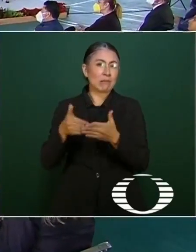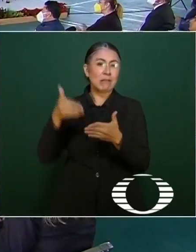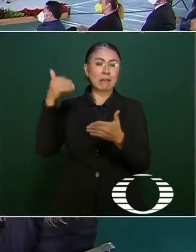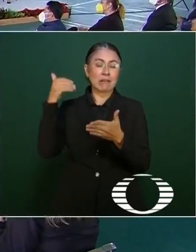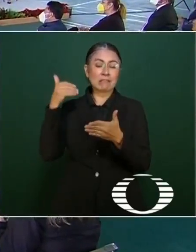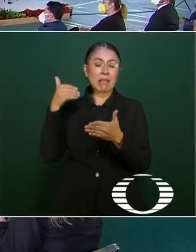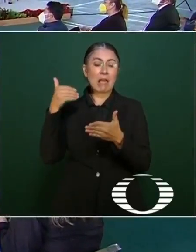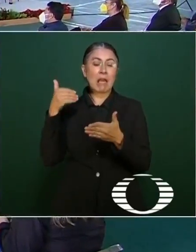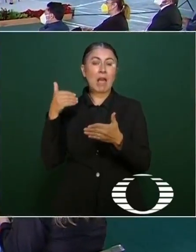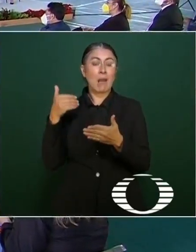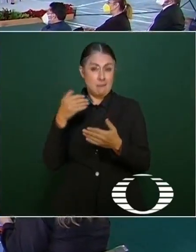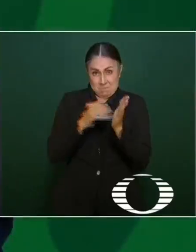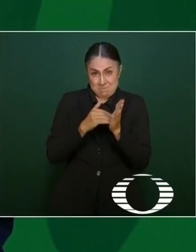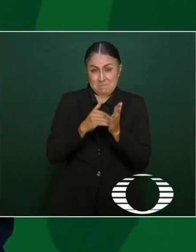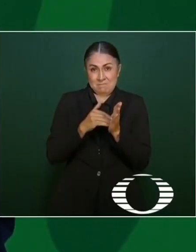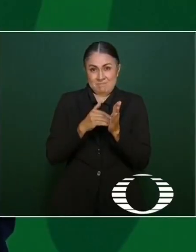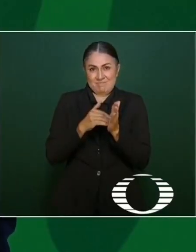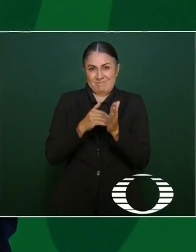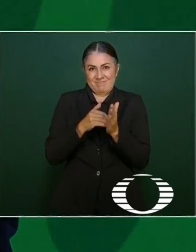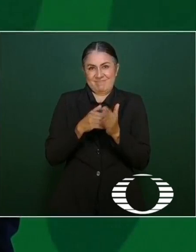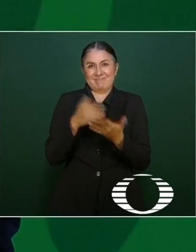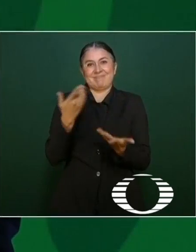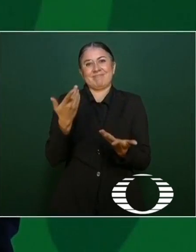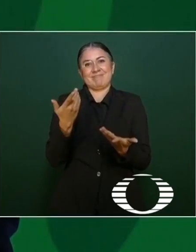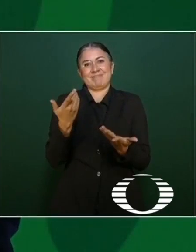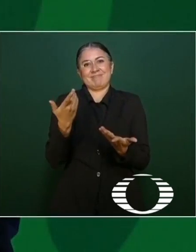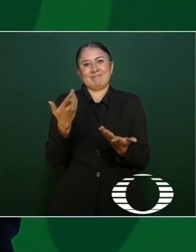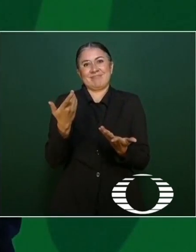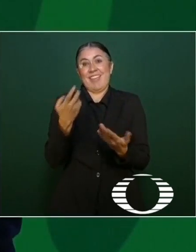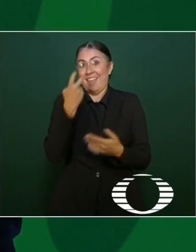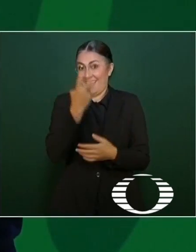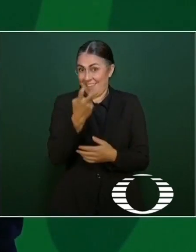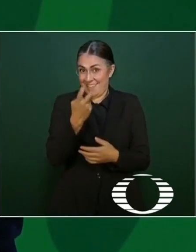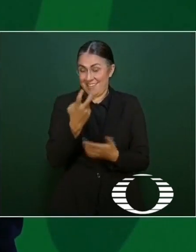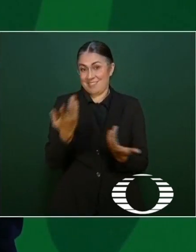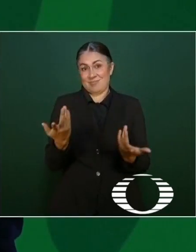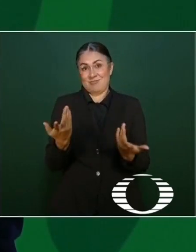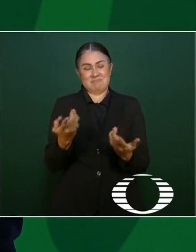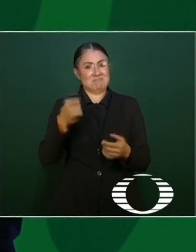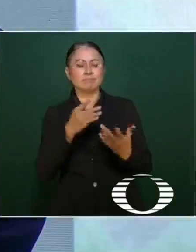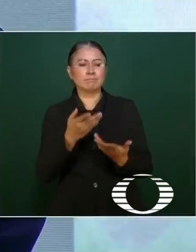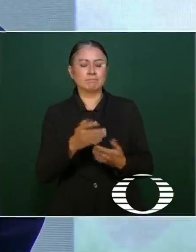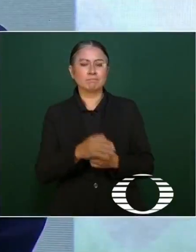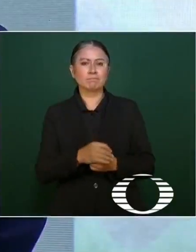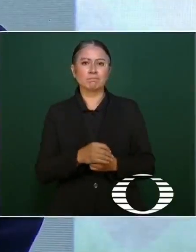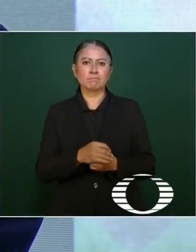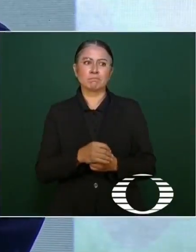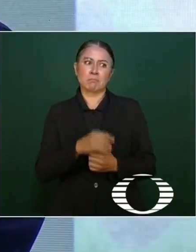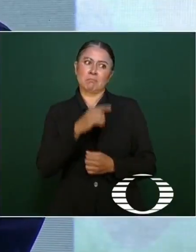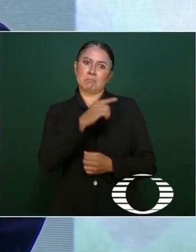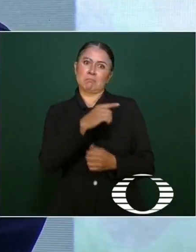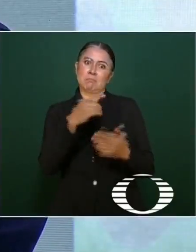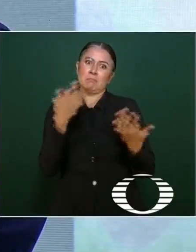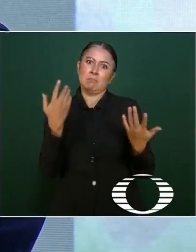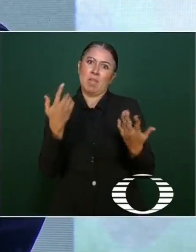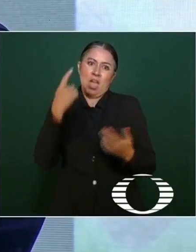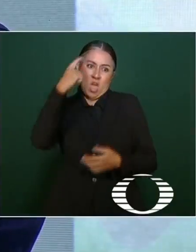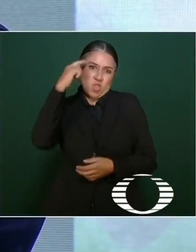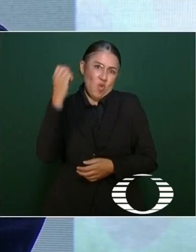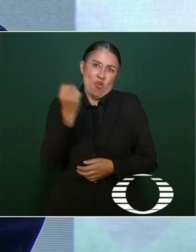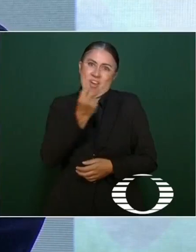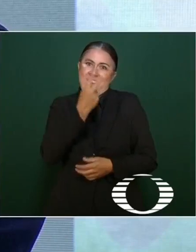semana contra el fiscal Alejandro Gertz y el ex jefe de la Unidad de Inteligencia Financiera, Santiago Nieto, contra quienes, según los diarios,